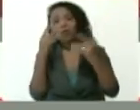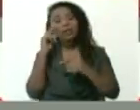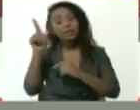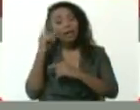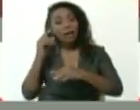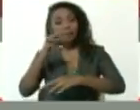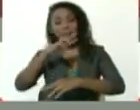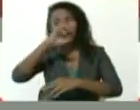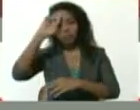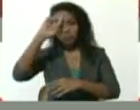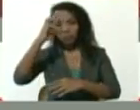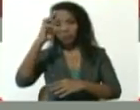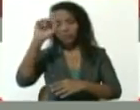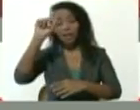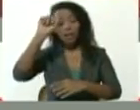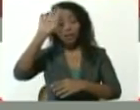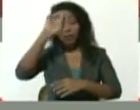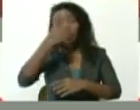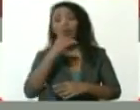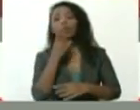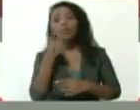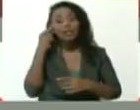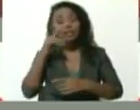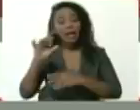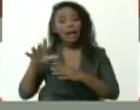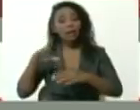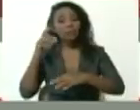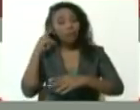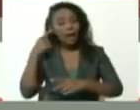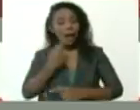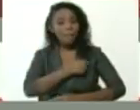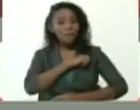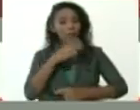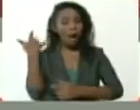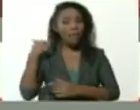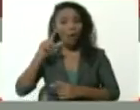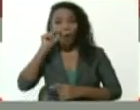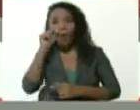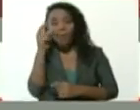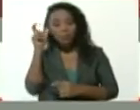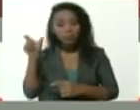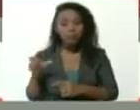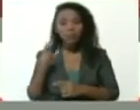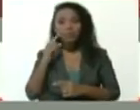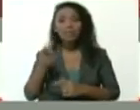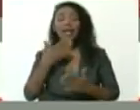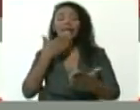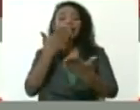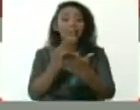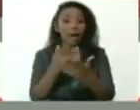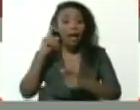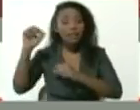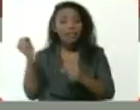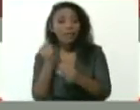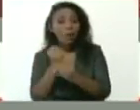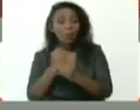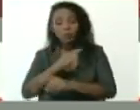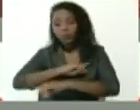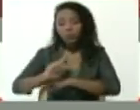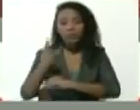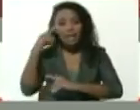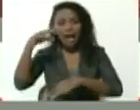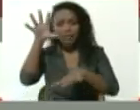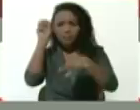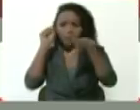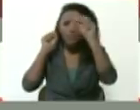facilitó el expresidente español Rodríguez Zapatero. Estamos muy agradecidos por el rol que ha cumplido, por el entendimiento